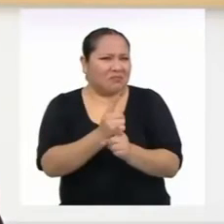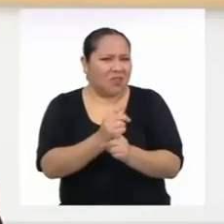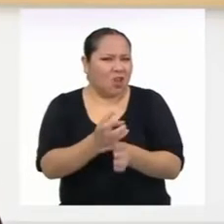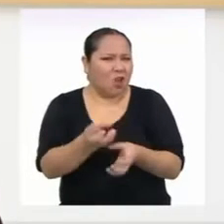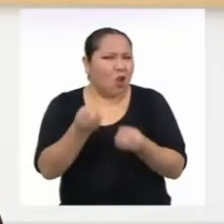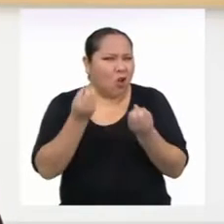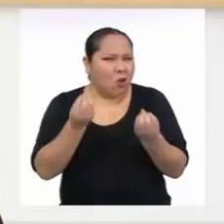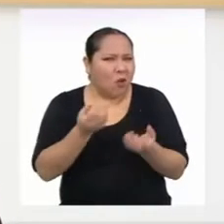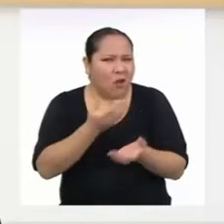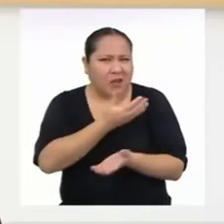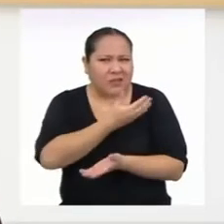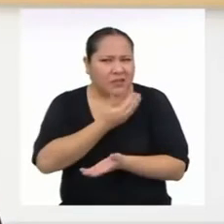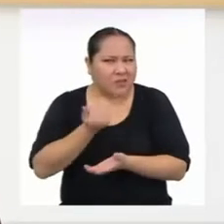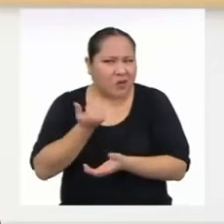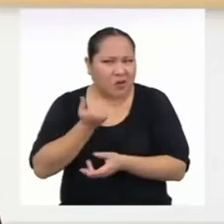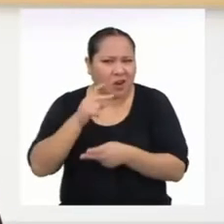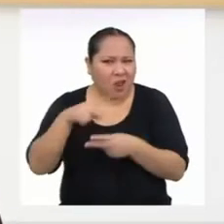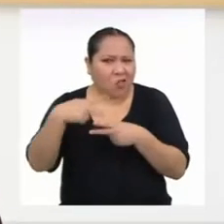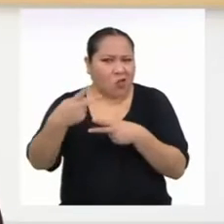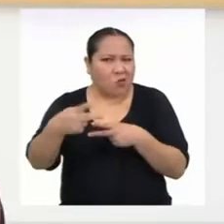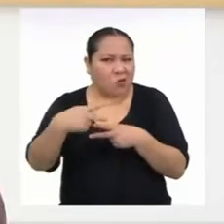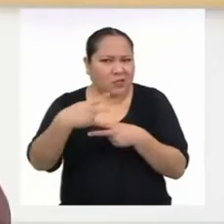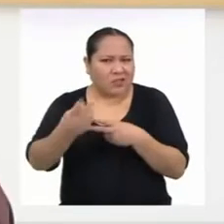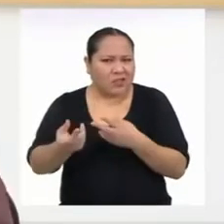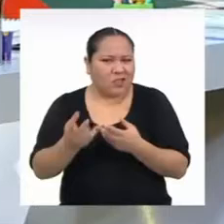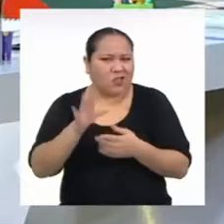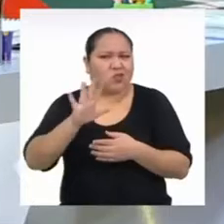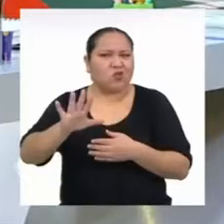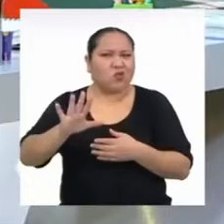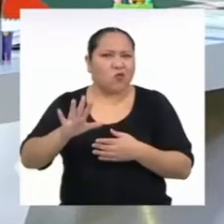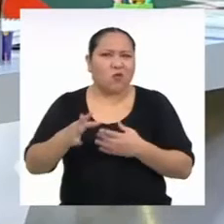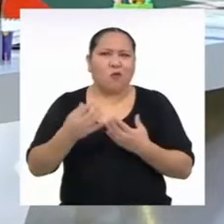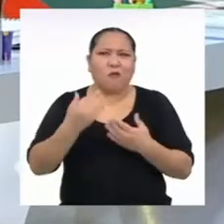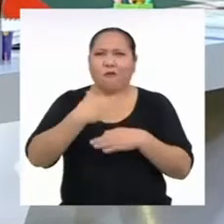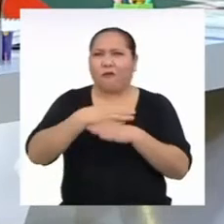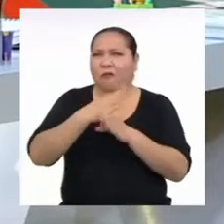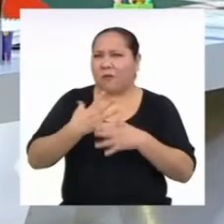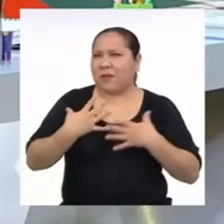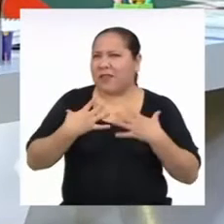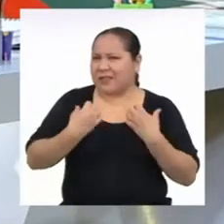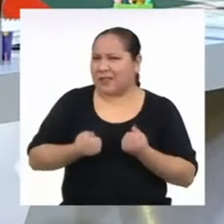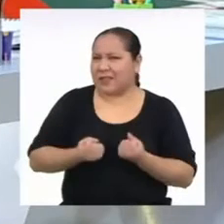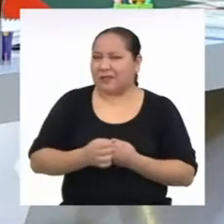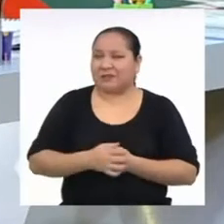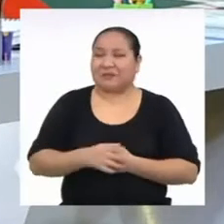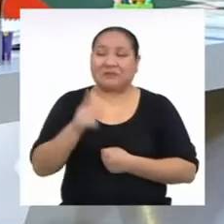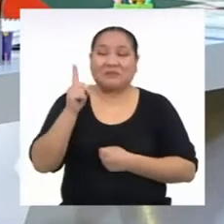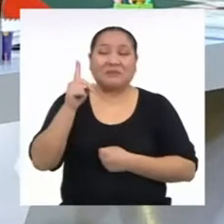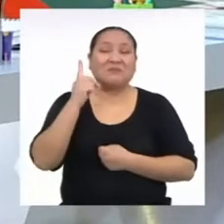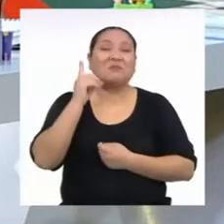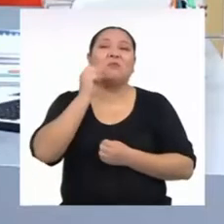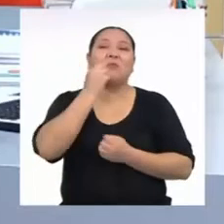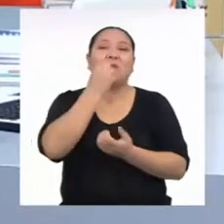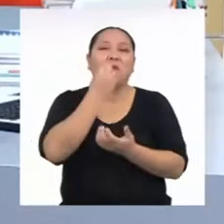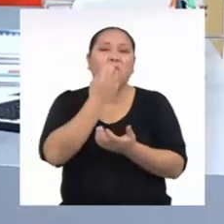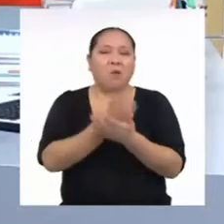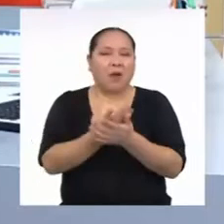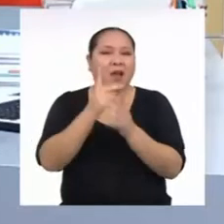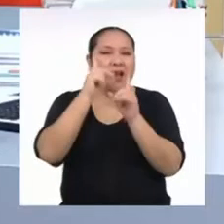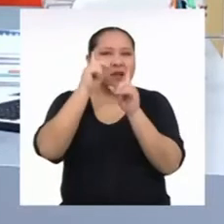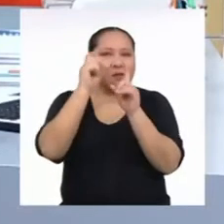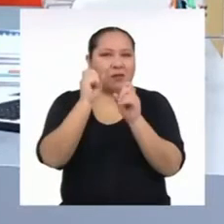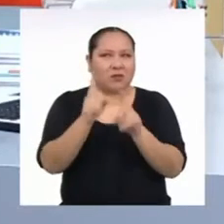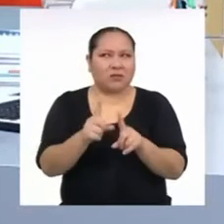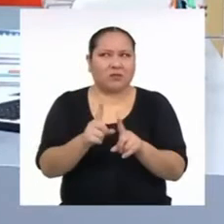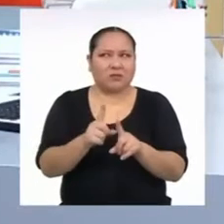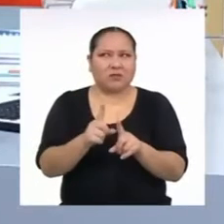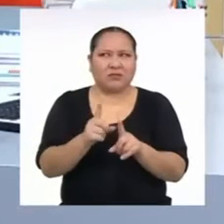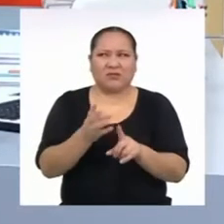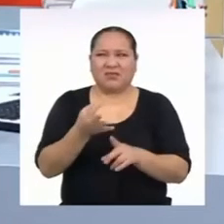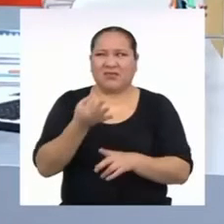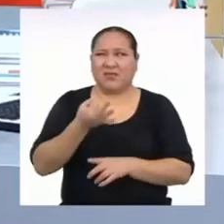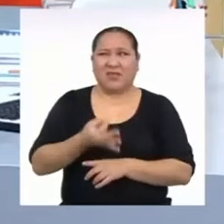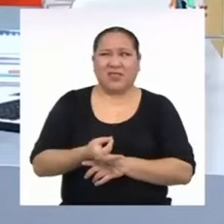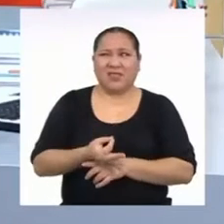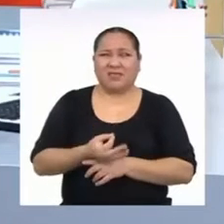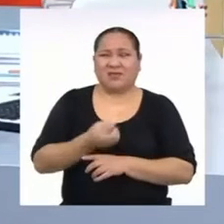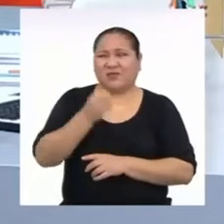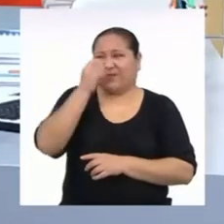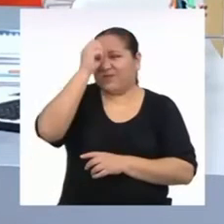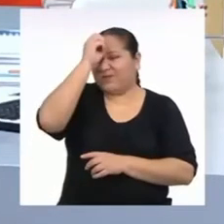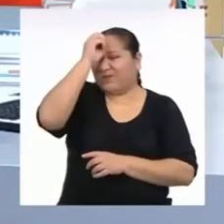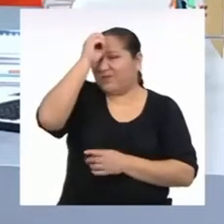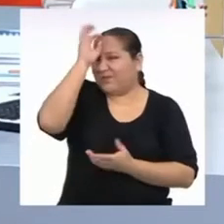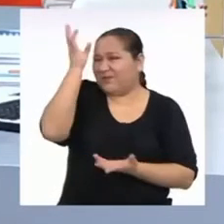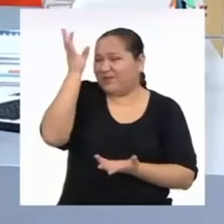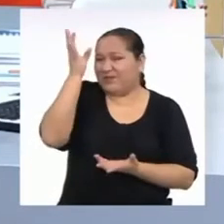situación actual de tus vecinos con respecto a sus hábitos de salud? Esa es una buena pregunta. La verdad es que no sabría qué